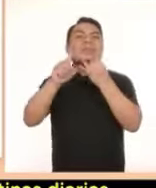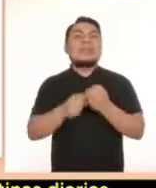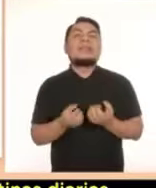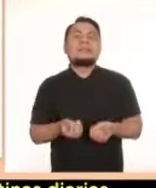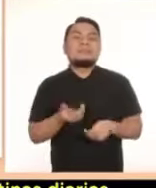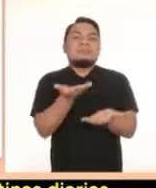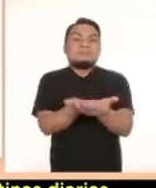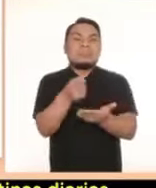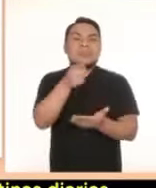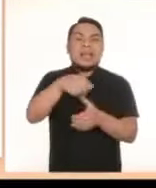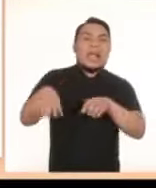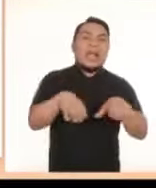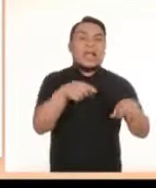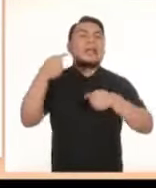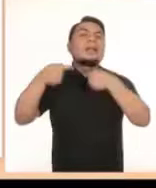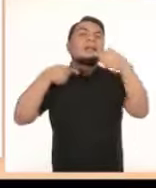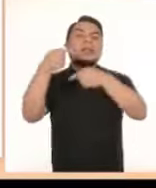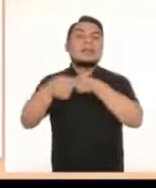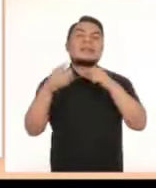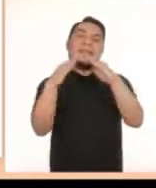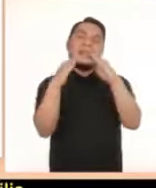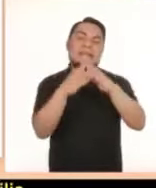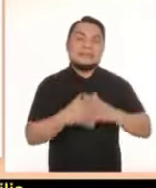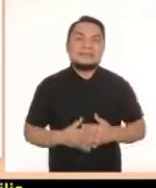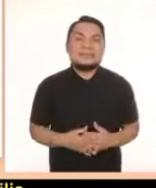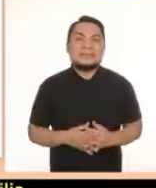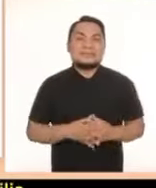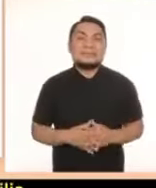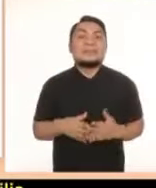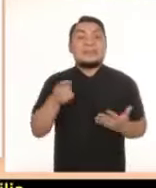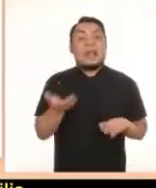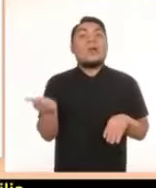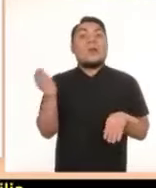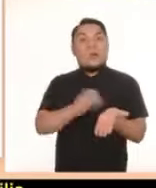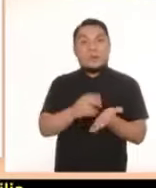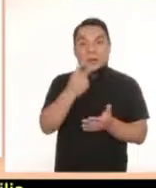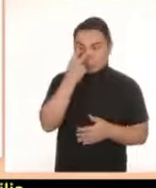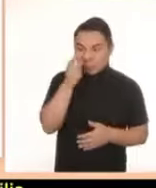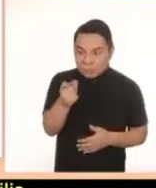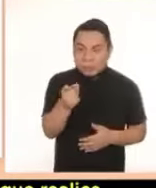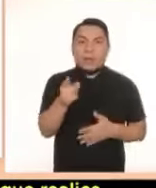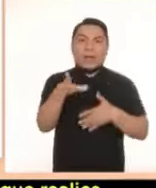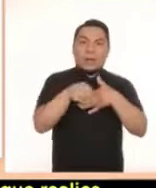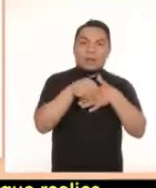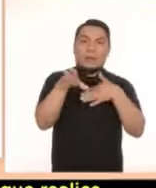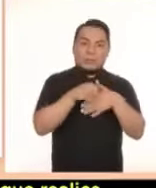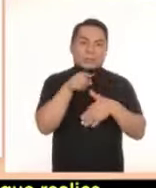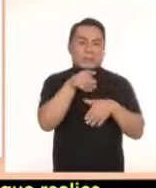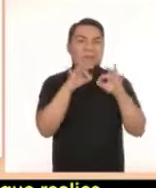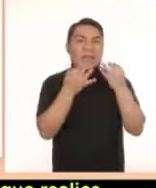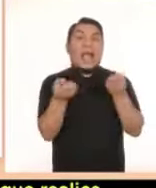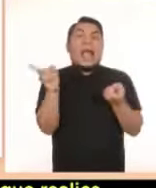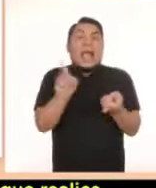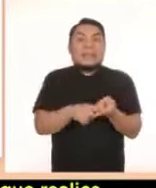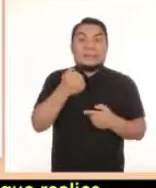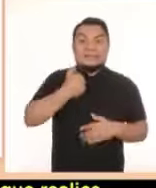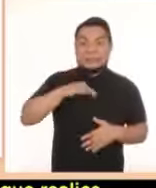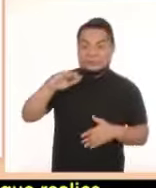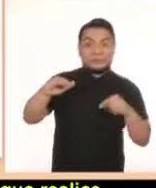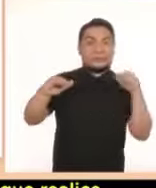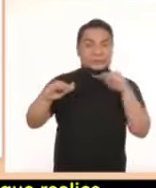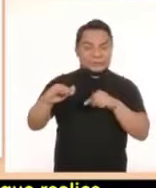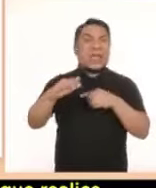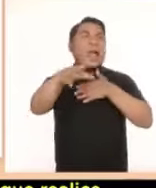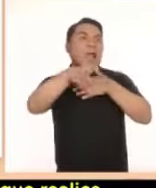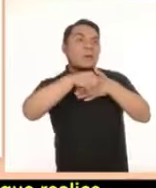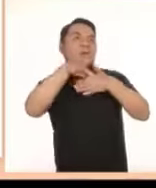a través de rutinas diarias en el hogar. La repetición y la observación a la familia hasta que la niña o el niño imite